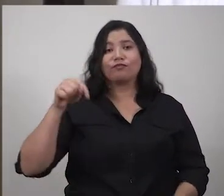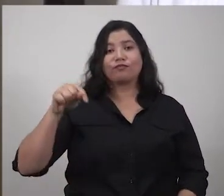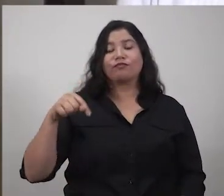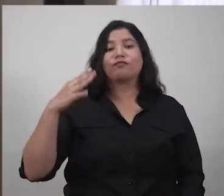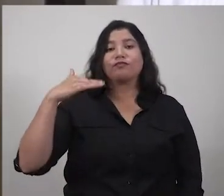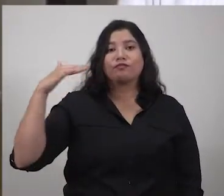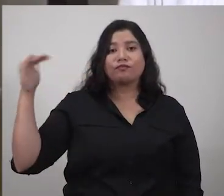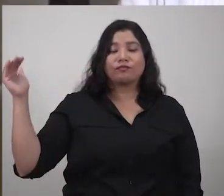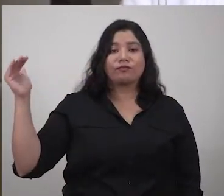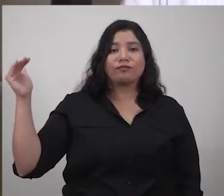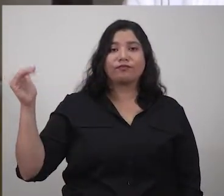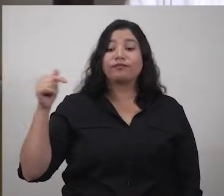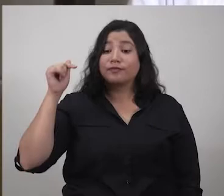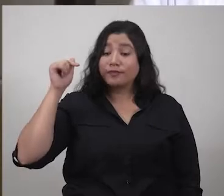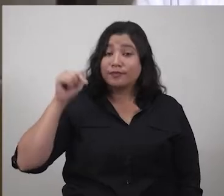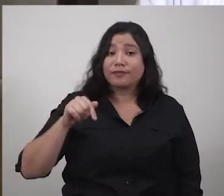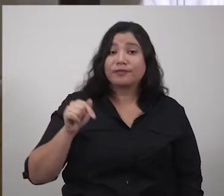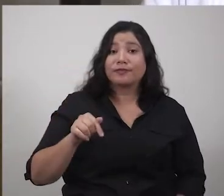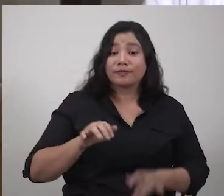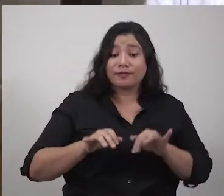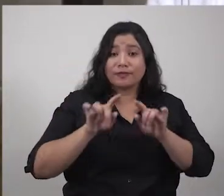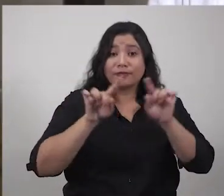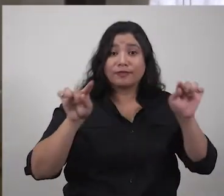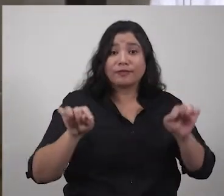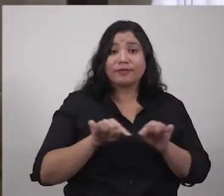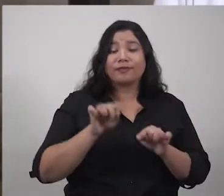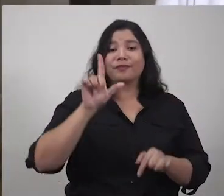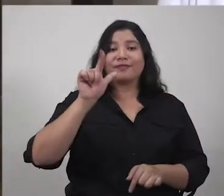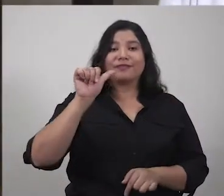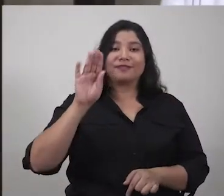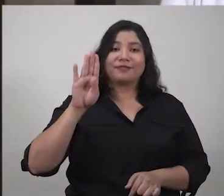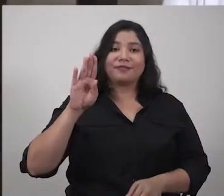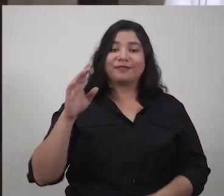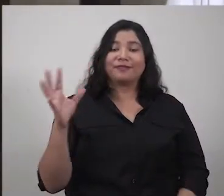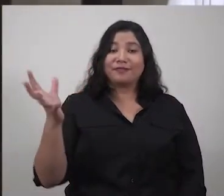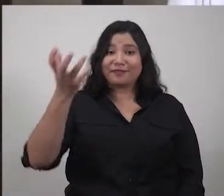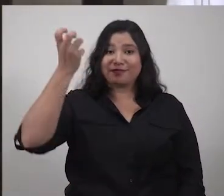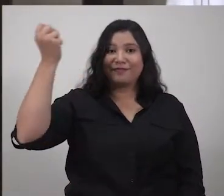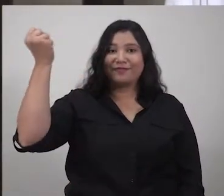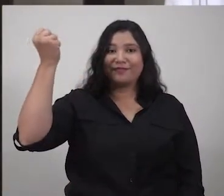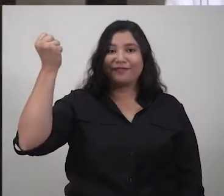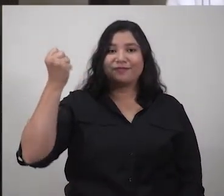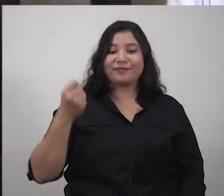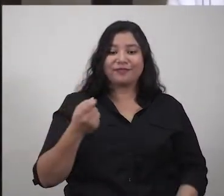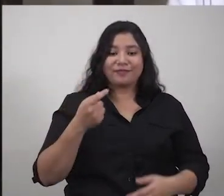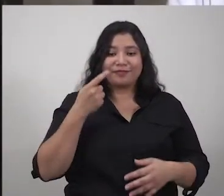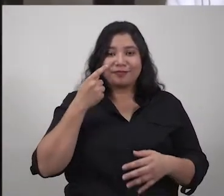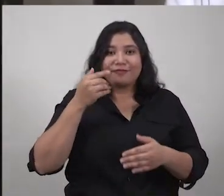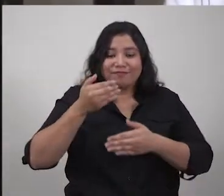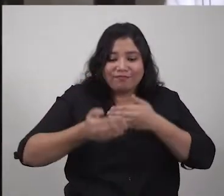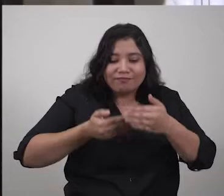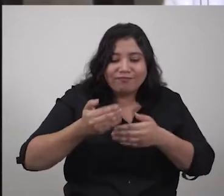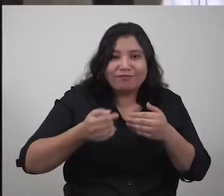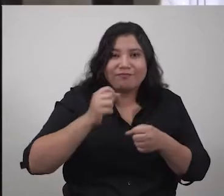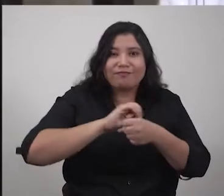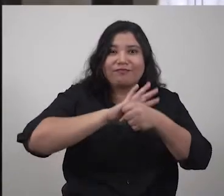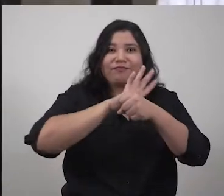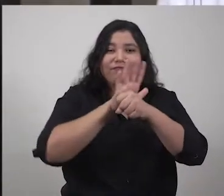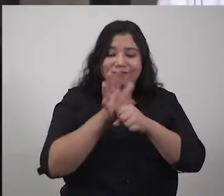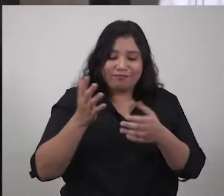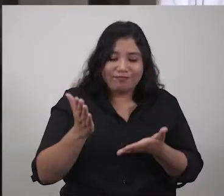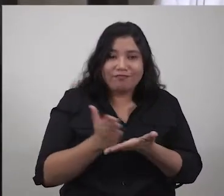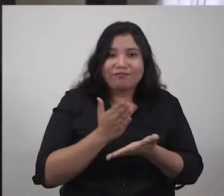y con ese equipo de secuenciación es que el laboratorio logra por primera vez en la historia del país secuenciar un virus, secuenciar